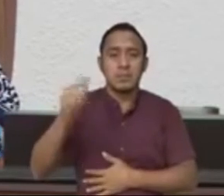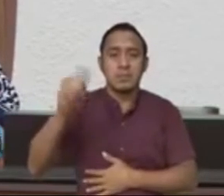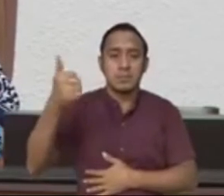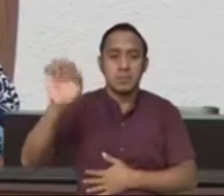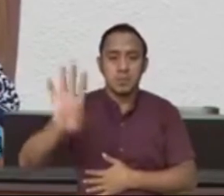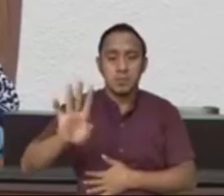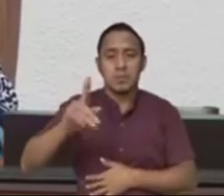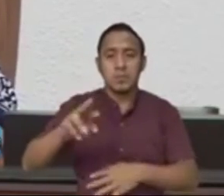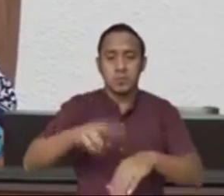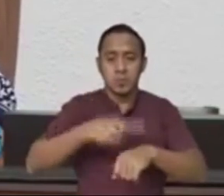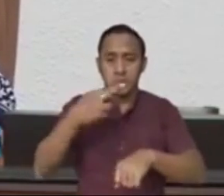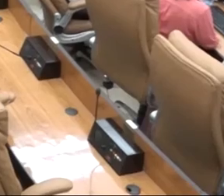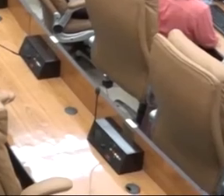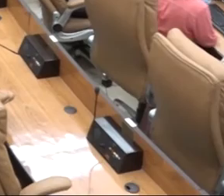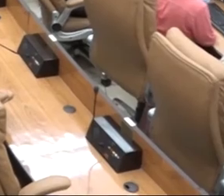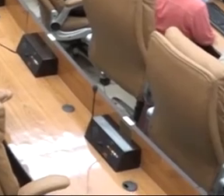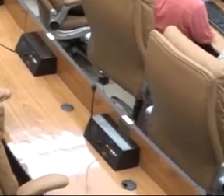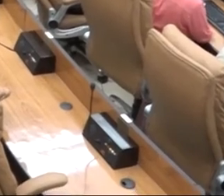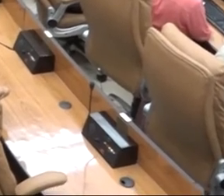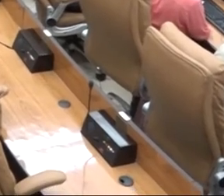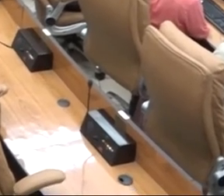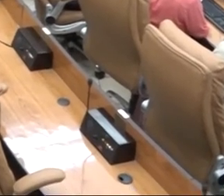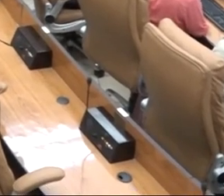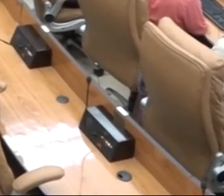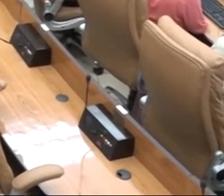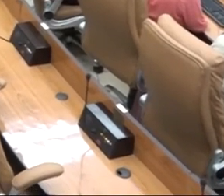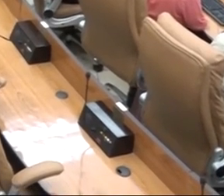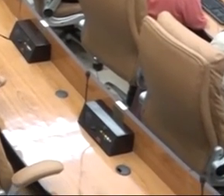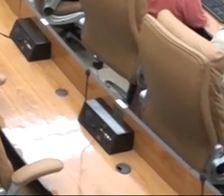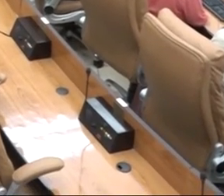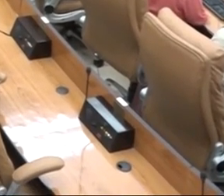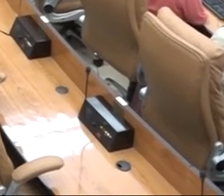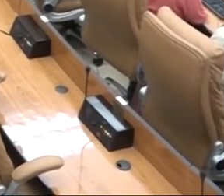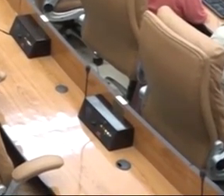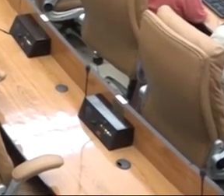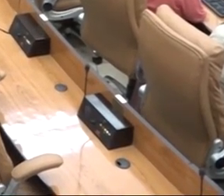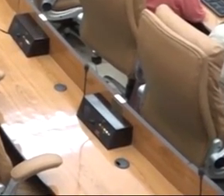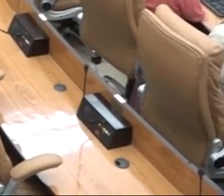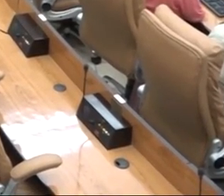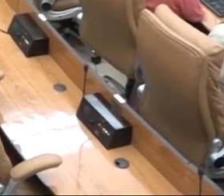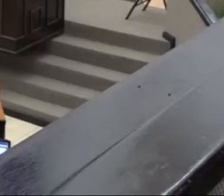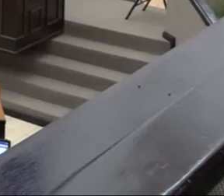15.664 normas digestadas. Iniciativa que fue remitida a la Comisión de